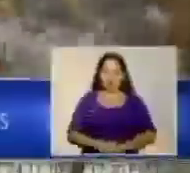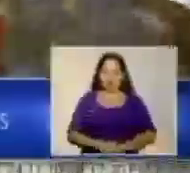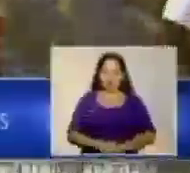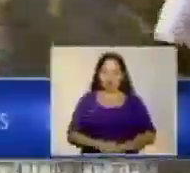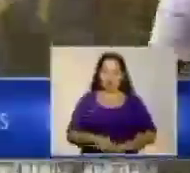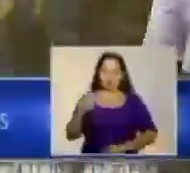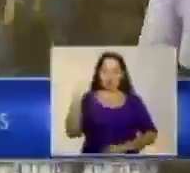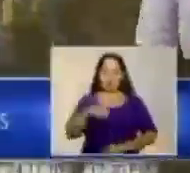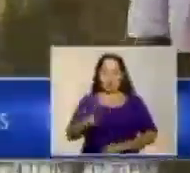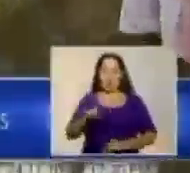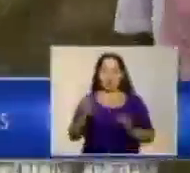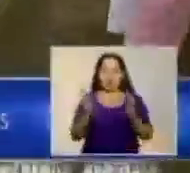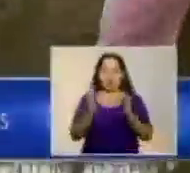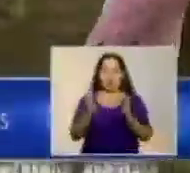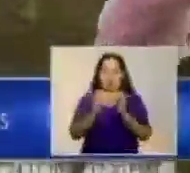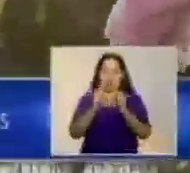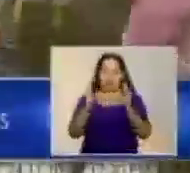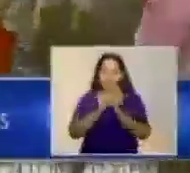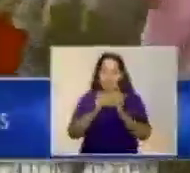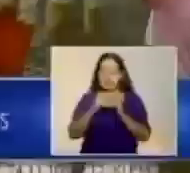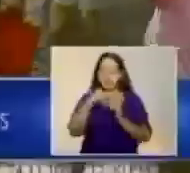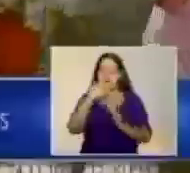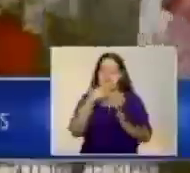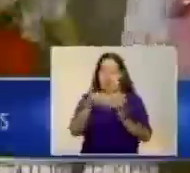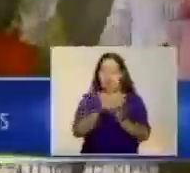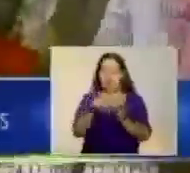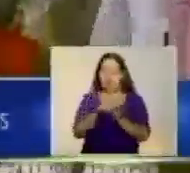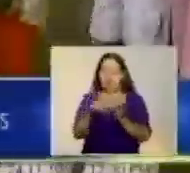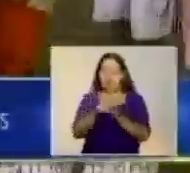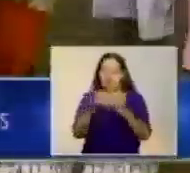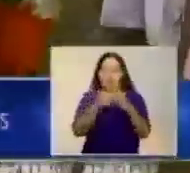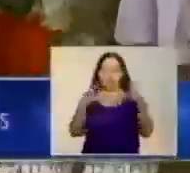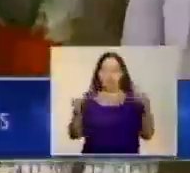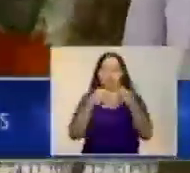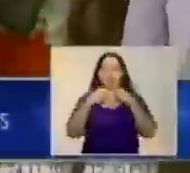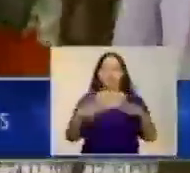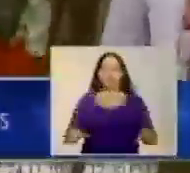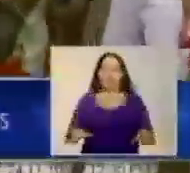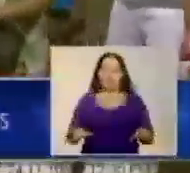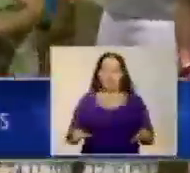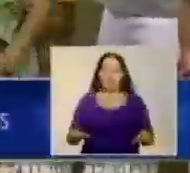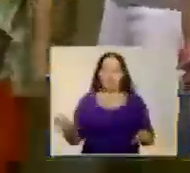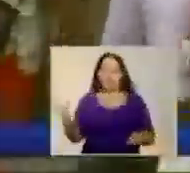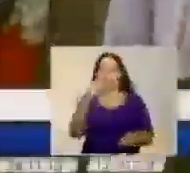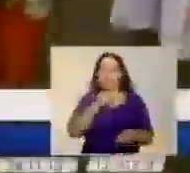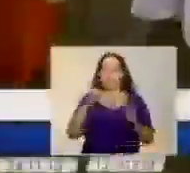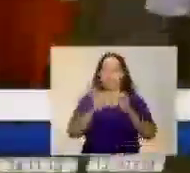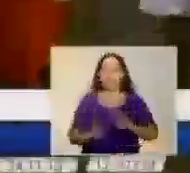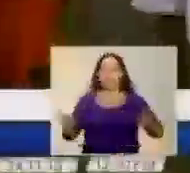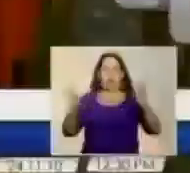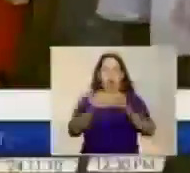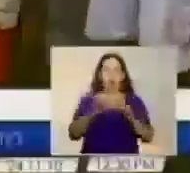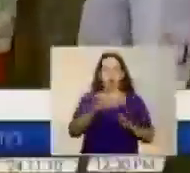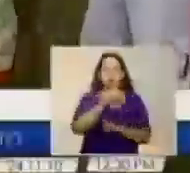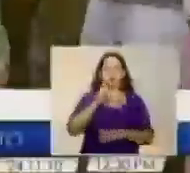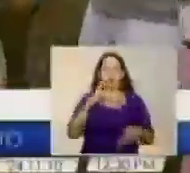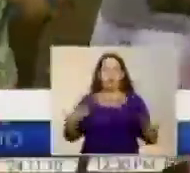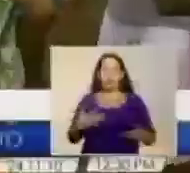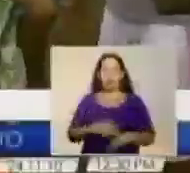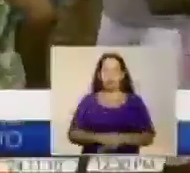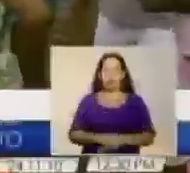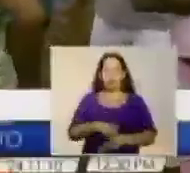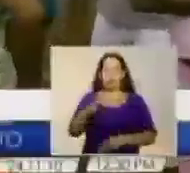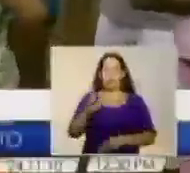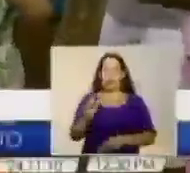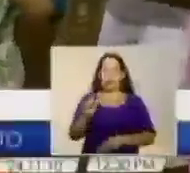que tiene su vivienda aquí mismo. Sí, la tengo allí, todo se perdió, no tengo, ahora no me ha quedado nada. ¿Cuál es su nombre, señora?